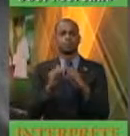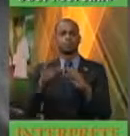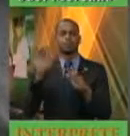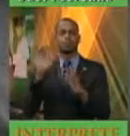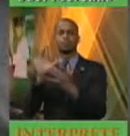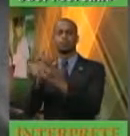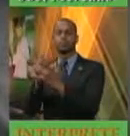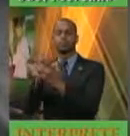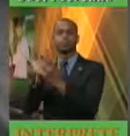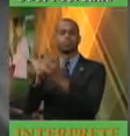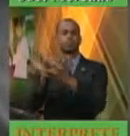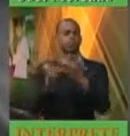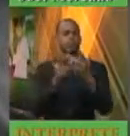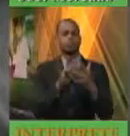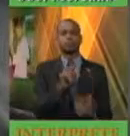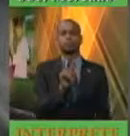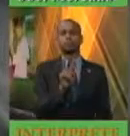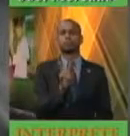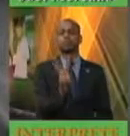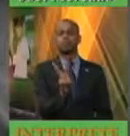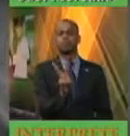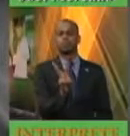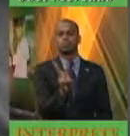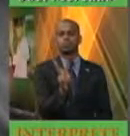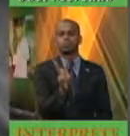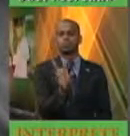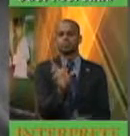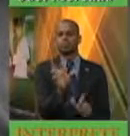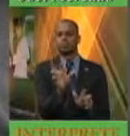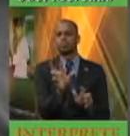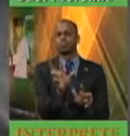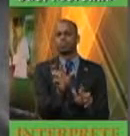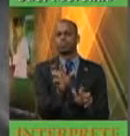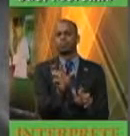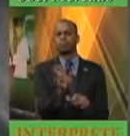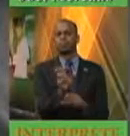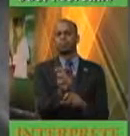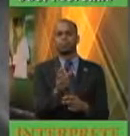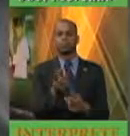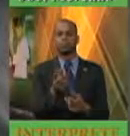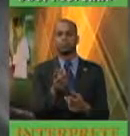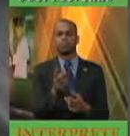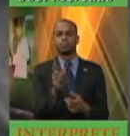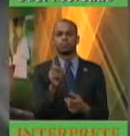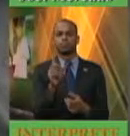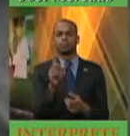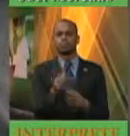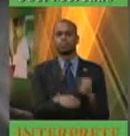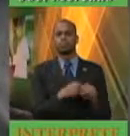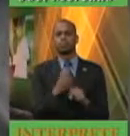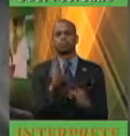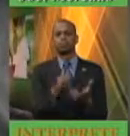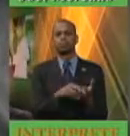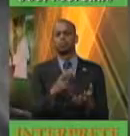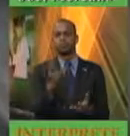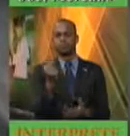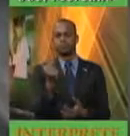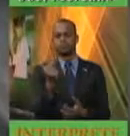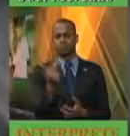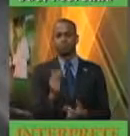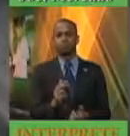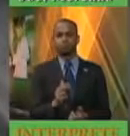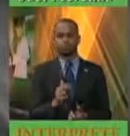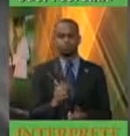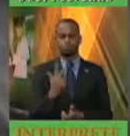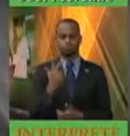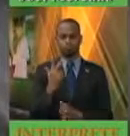a cabo desde el 26 de enero del 2013, los 200 años... Hace